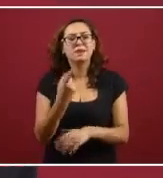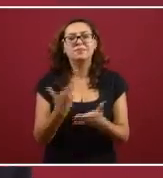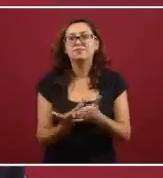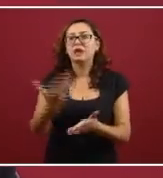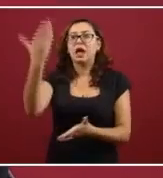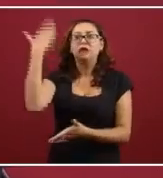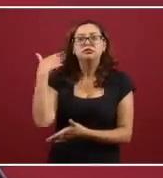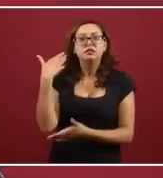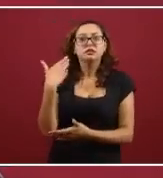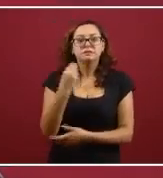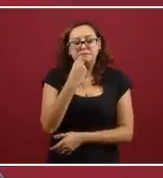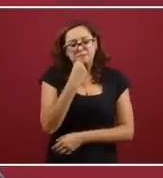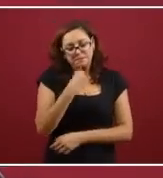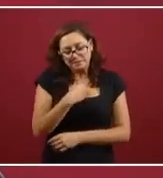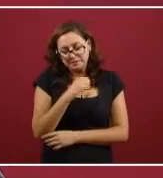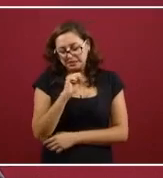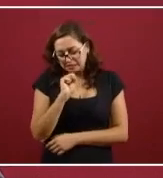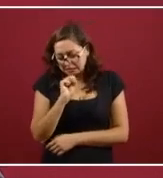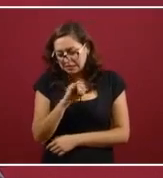sí,